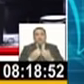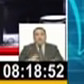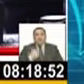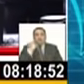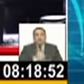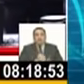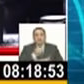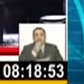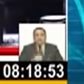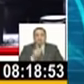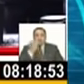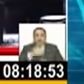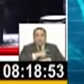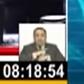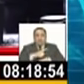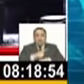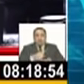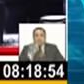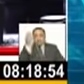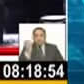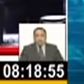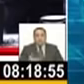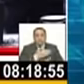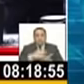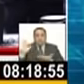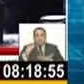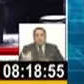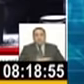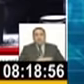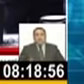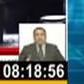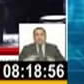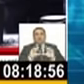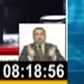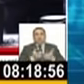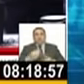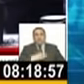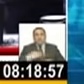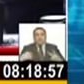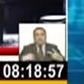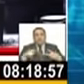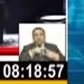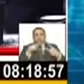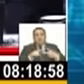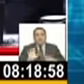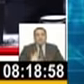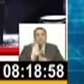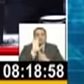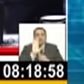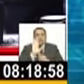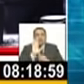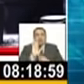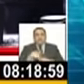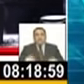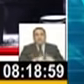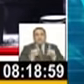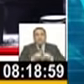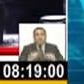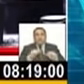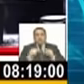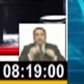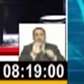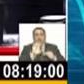que levantárseles la inmunidad parlamentaria. Y nosotros, incluso desde la bancada, fuimos uno de los